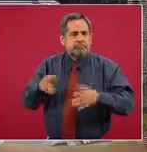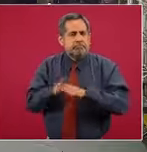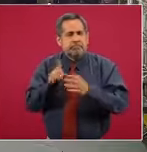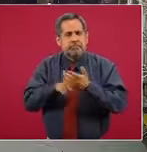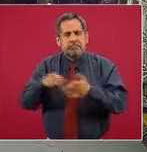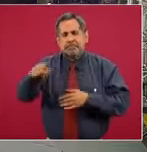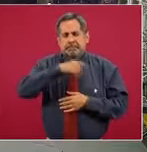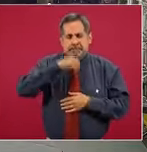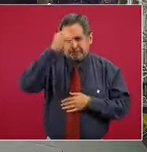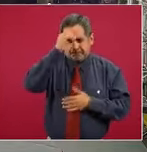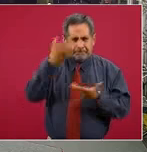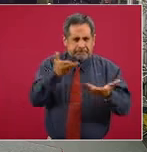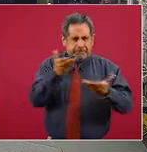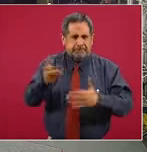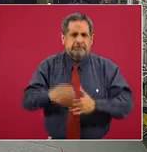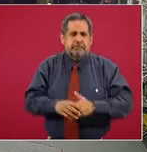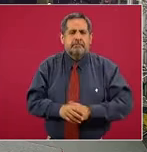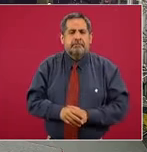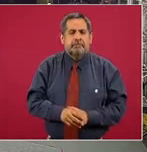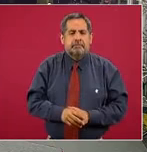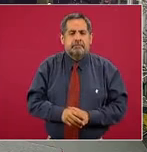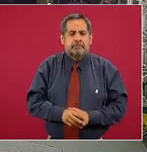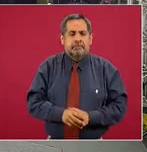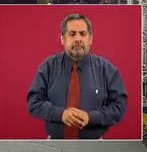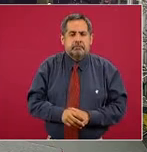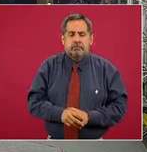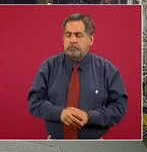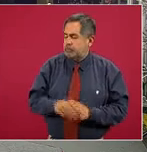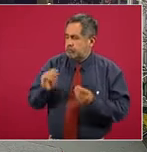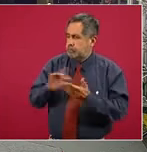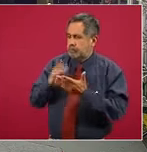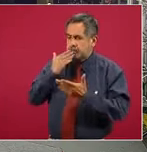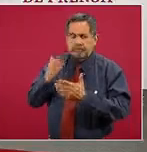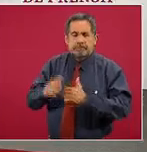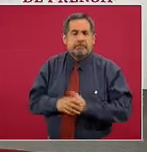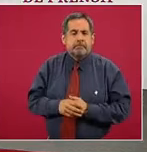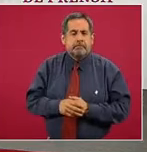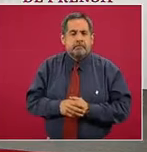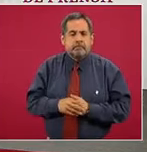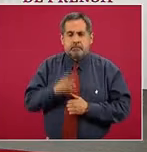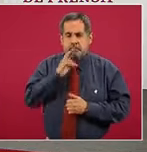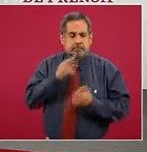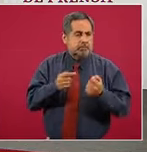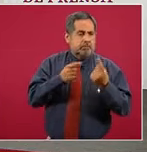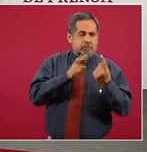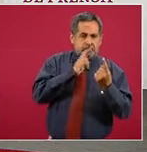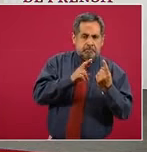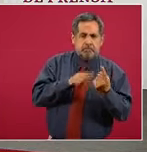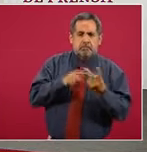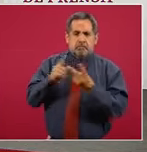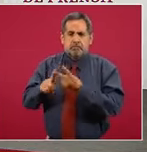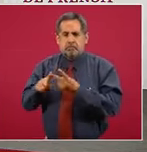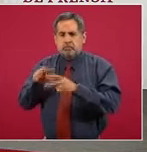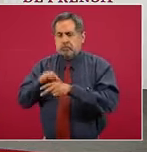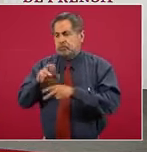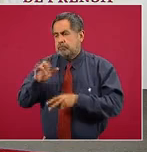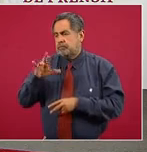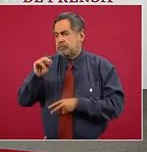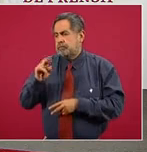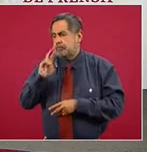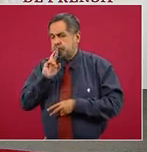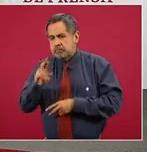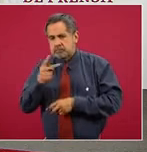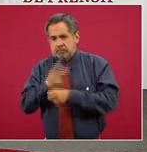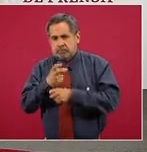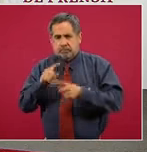sus posturas, por favor. Muy bien, muchas gracias. Contesto la primera y posiblemente el doctor Ricardo puede contestar